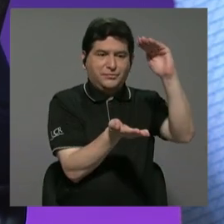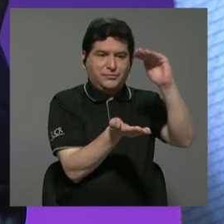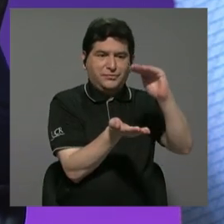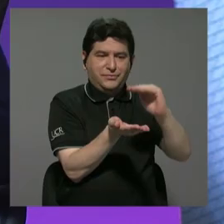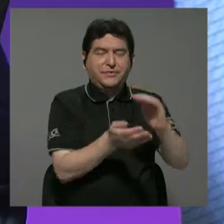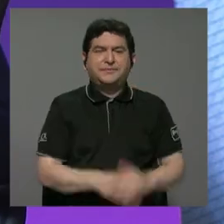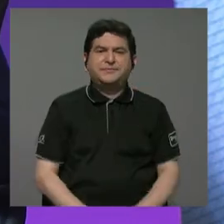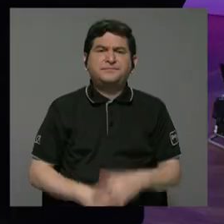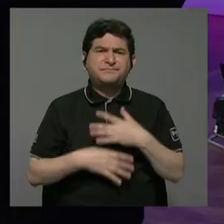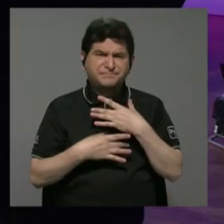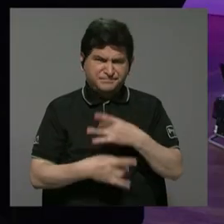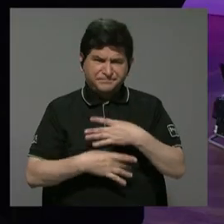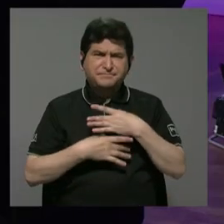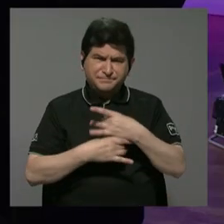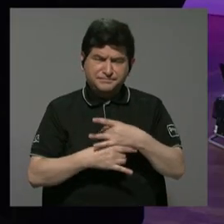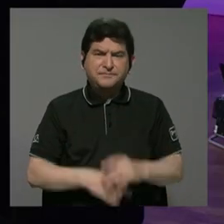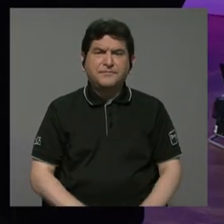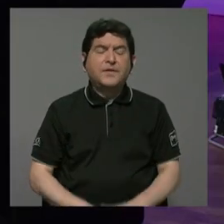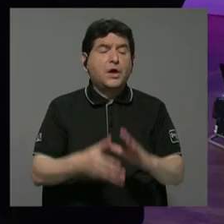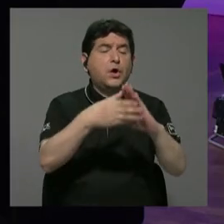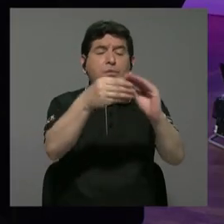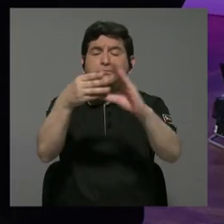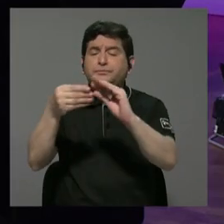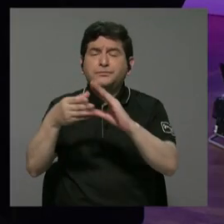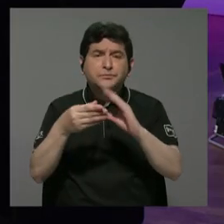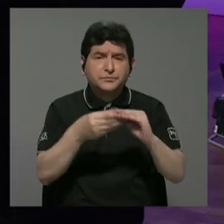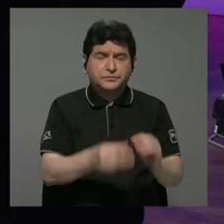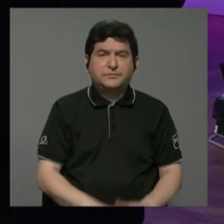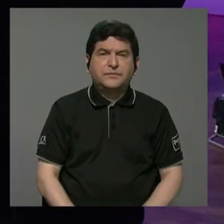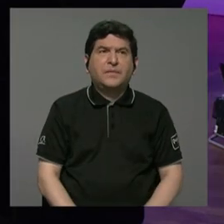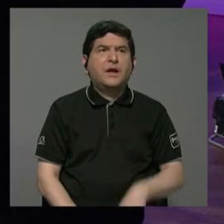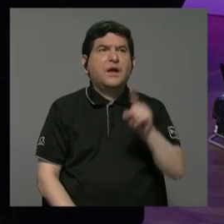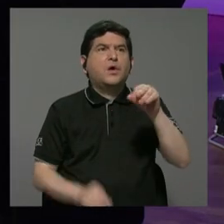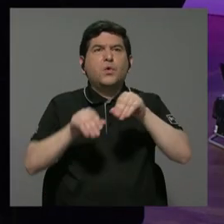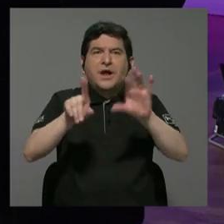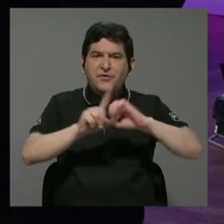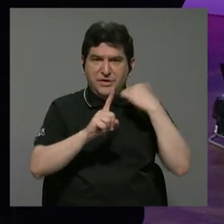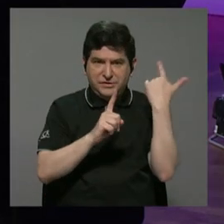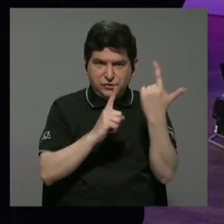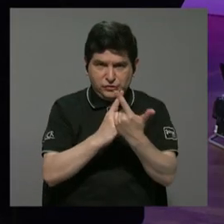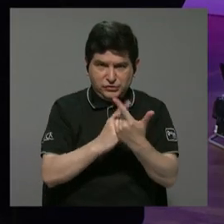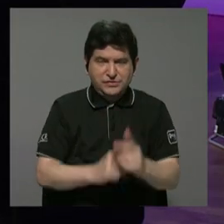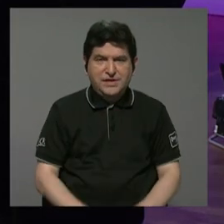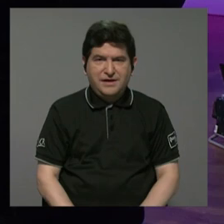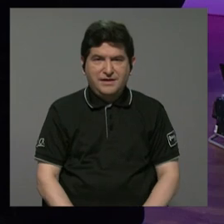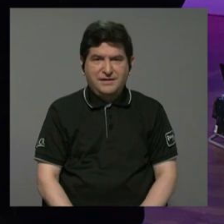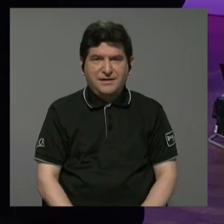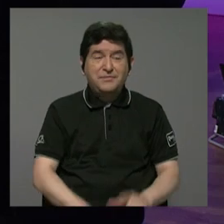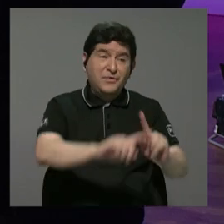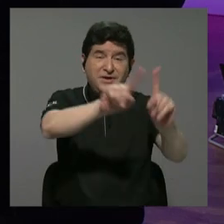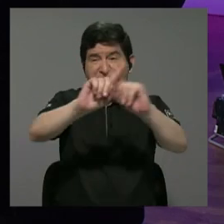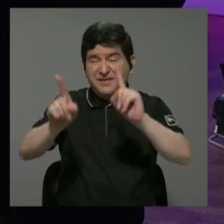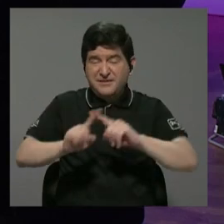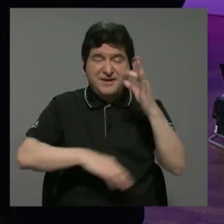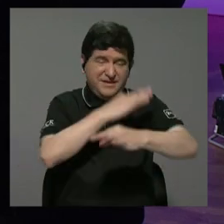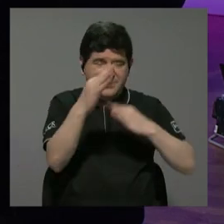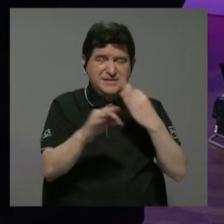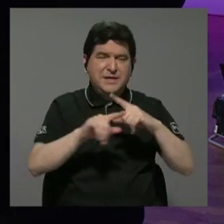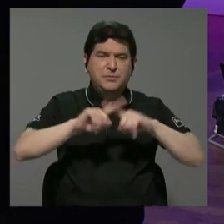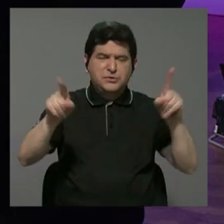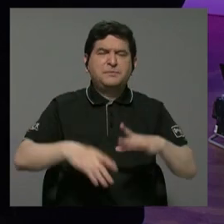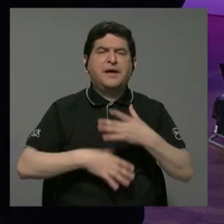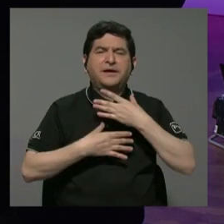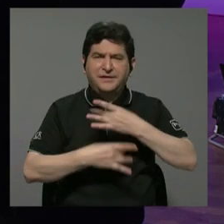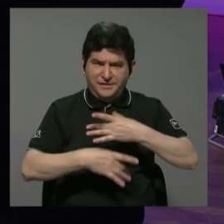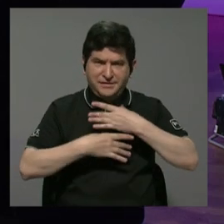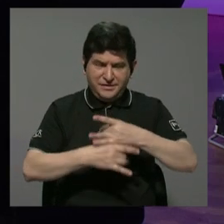la atención los comentarios, por ejemplo, bueno, por lo menos en una de las redes sociales, ¿verdad? Porque entre redes y redes cambia, pero llama mucho la